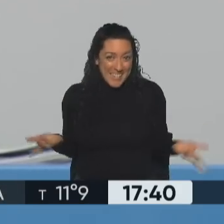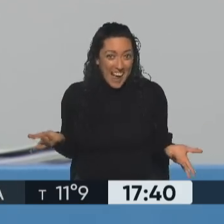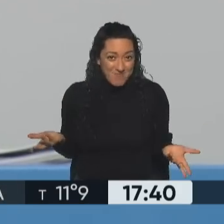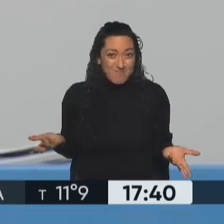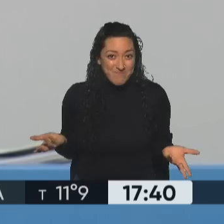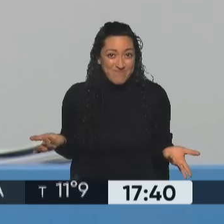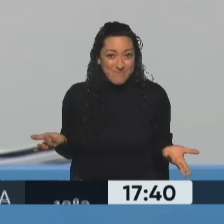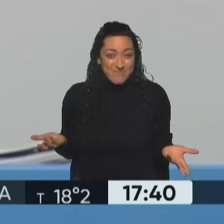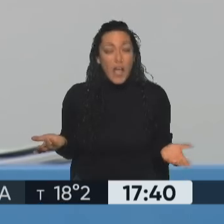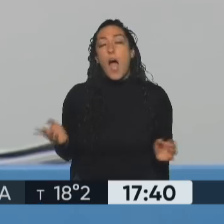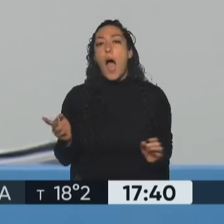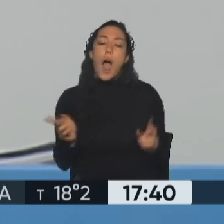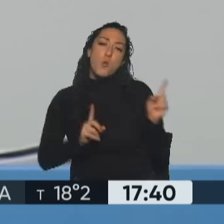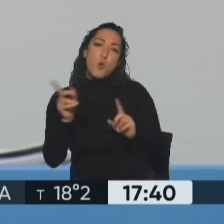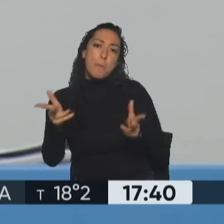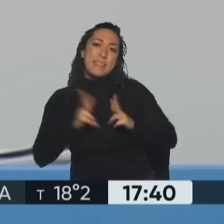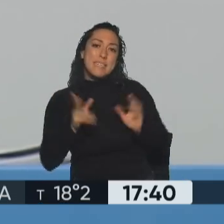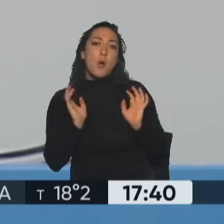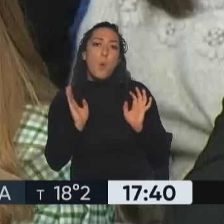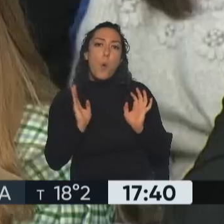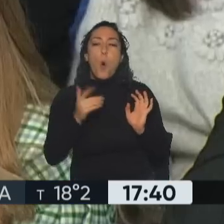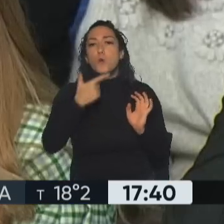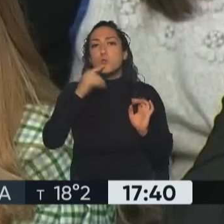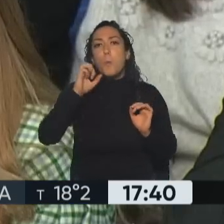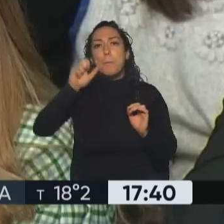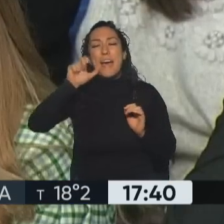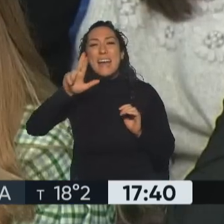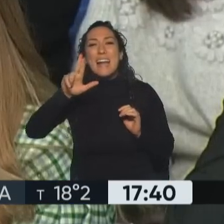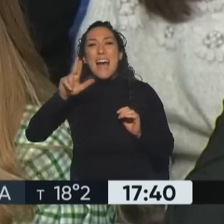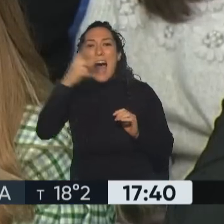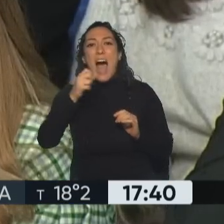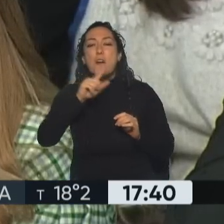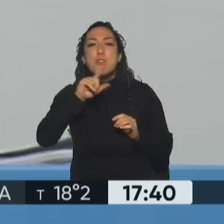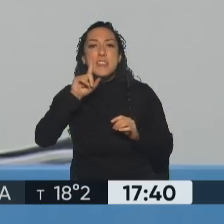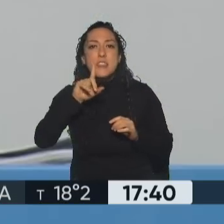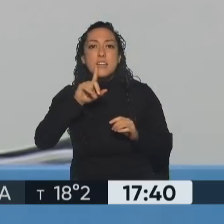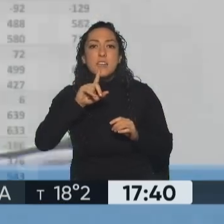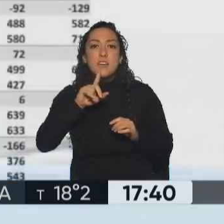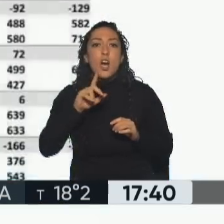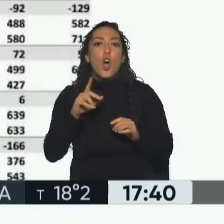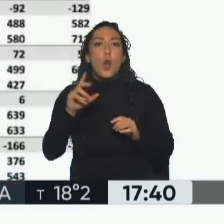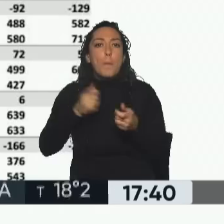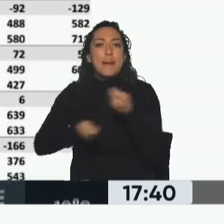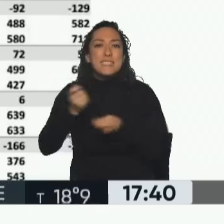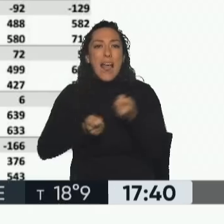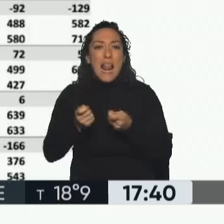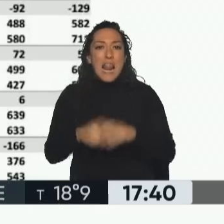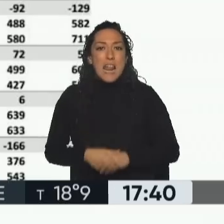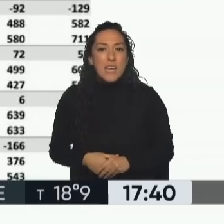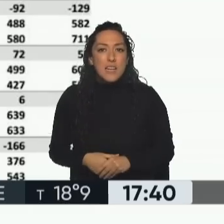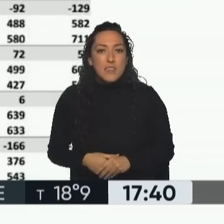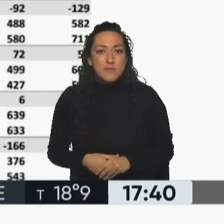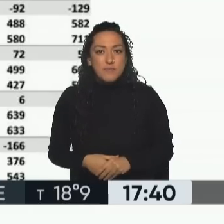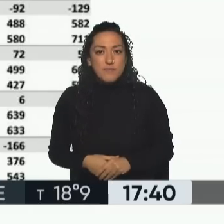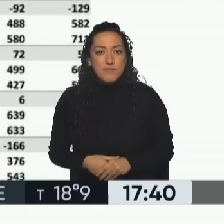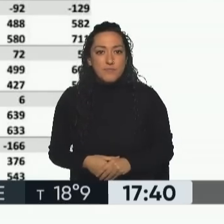Ahora me van a decir, pero ¿y el superávit comercial? Vamos al superávit comercial, por favor. Bueno,